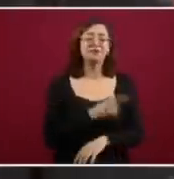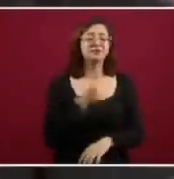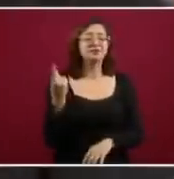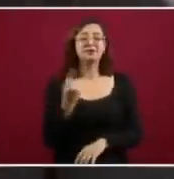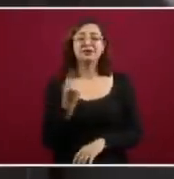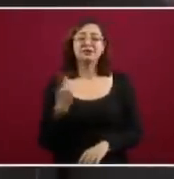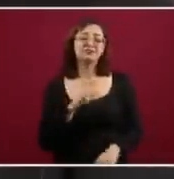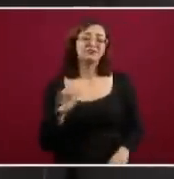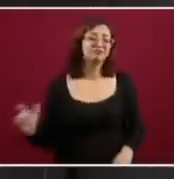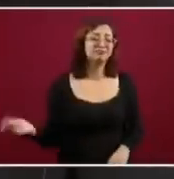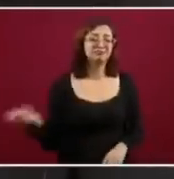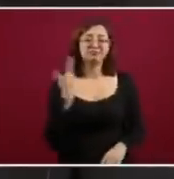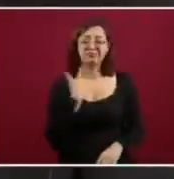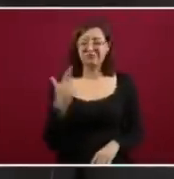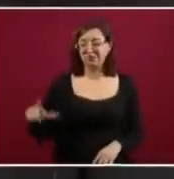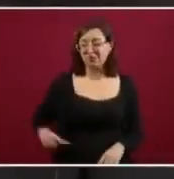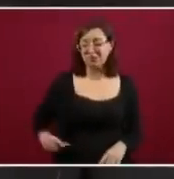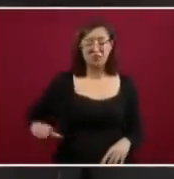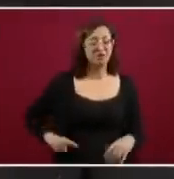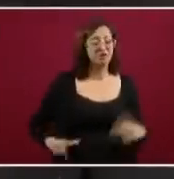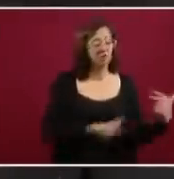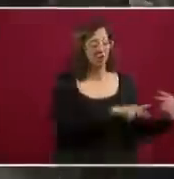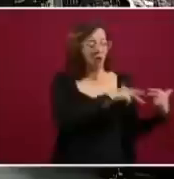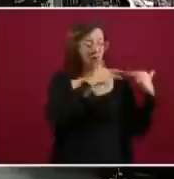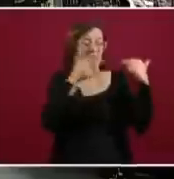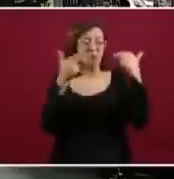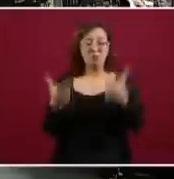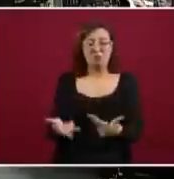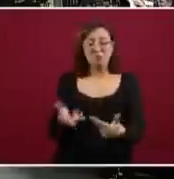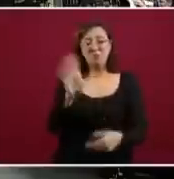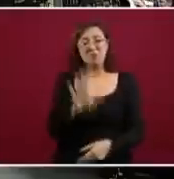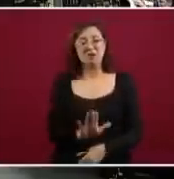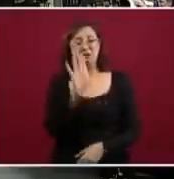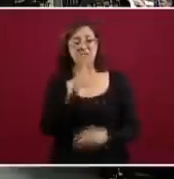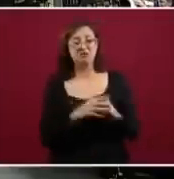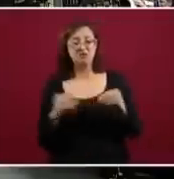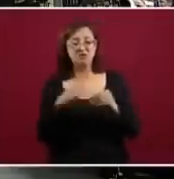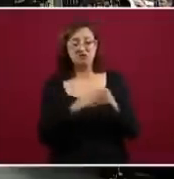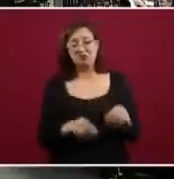herencia esa fruta podrida